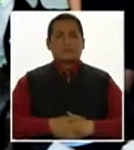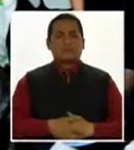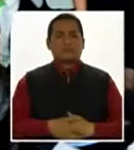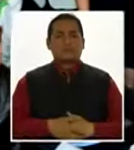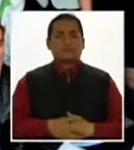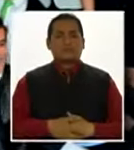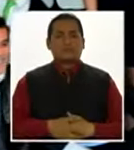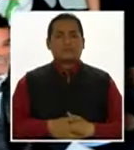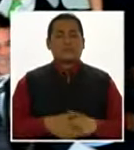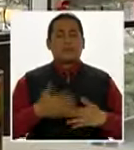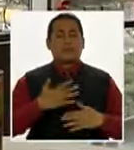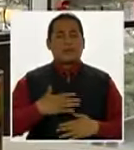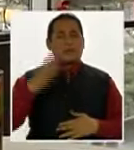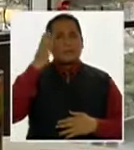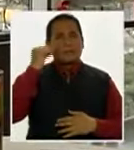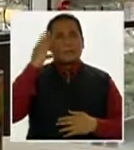causa.